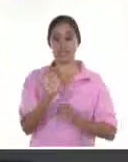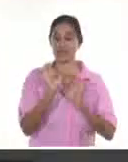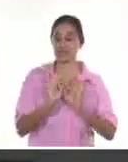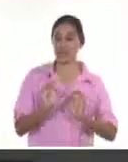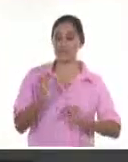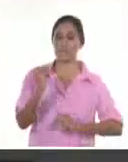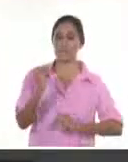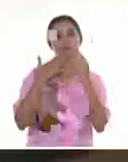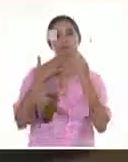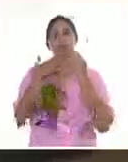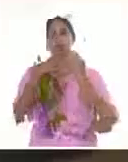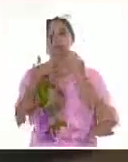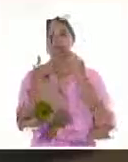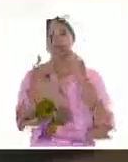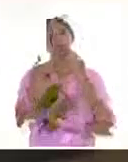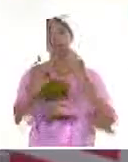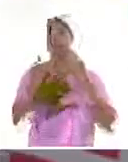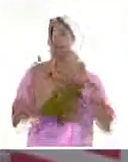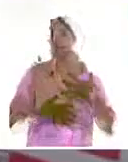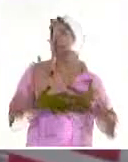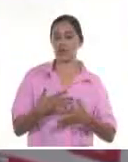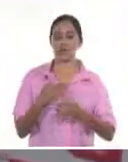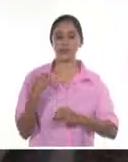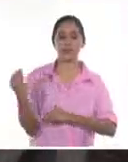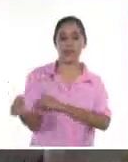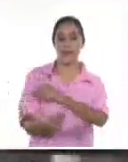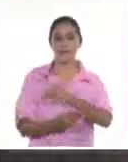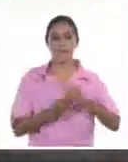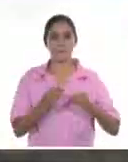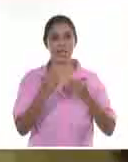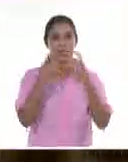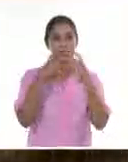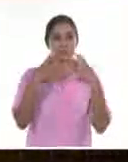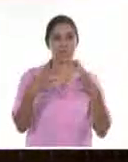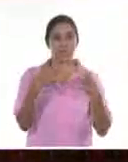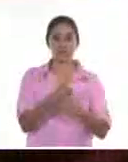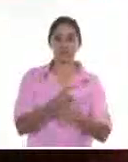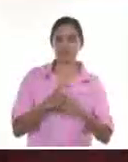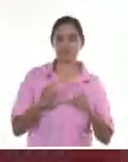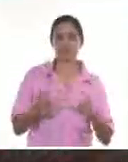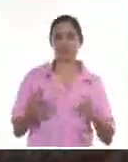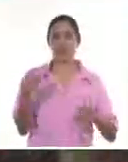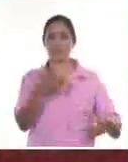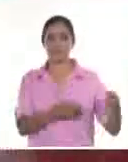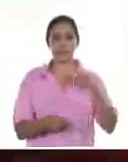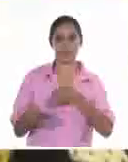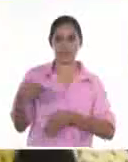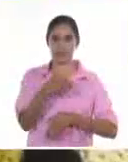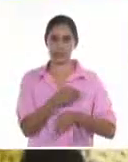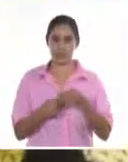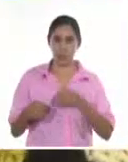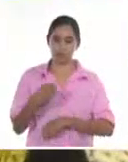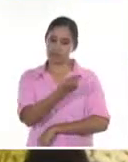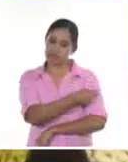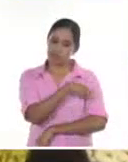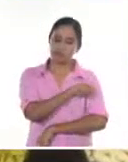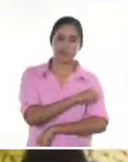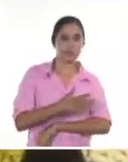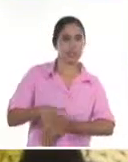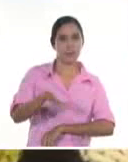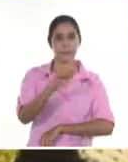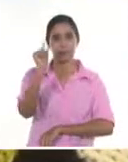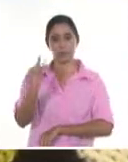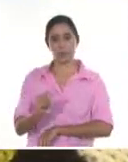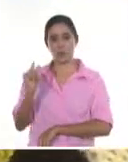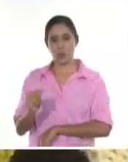Clara, deviene momento transformador, con amplia participación de los ciudadanos. Se ve inmerso la familia,